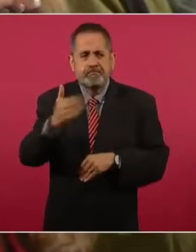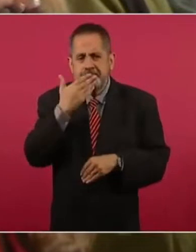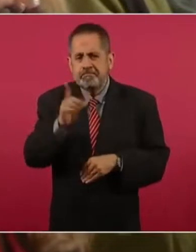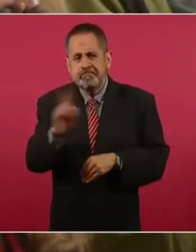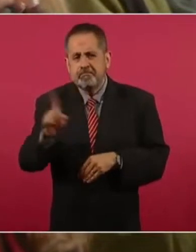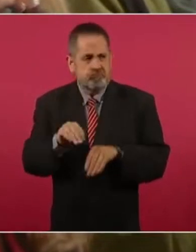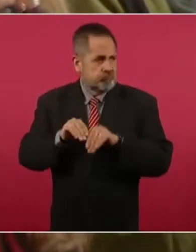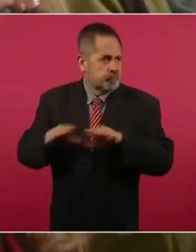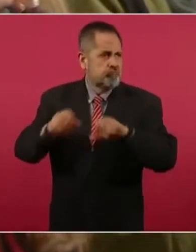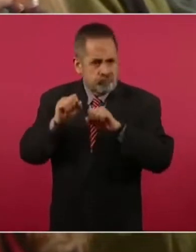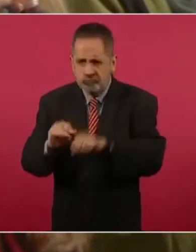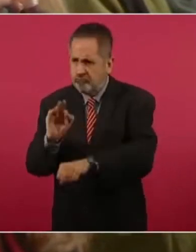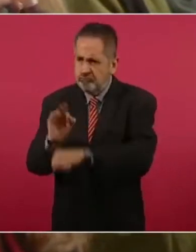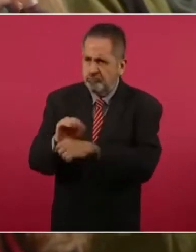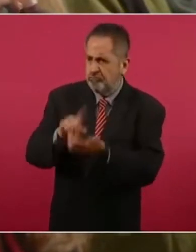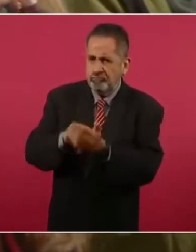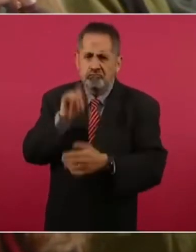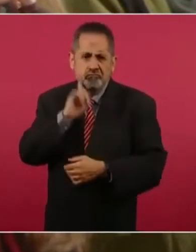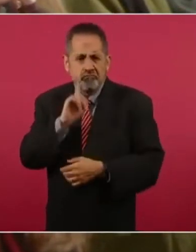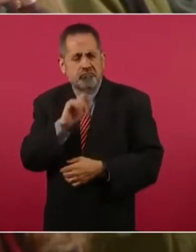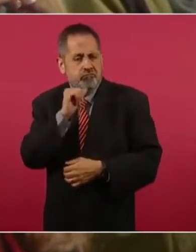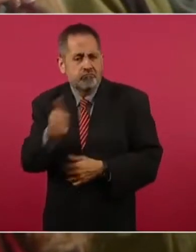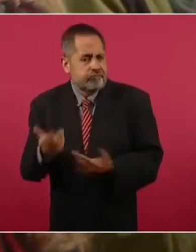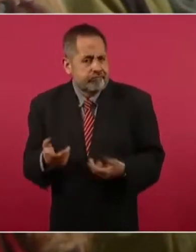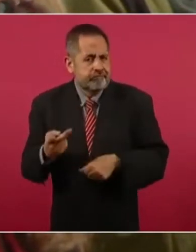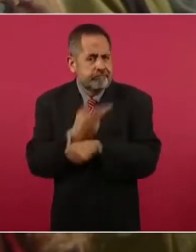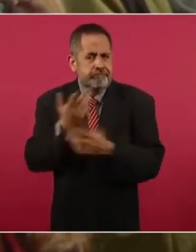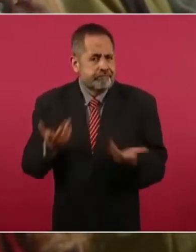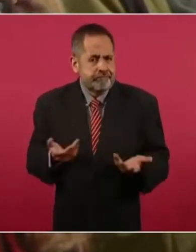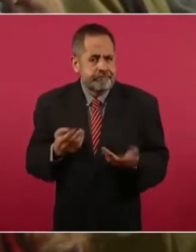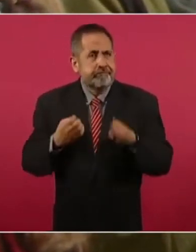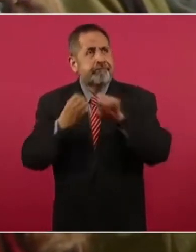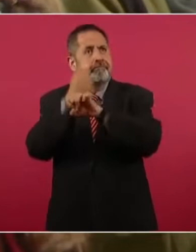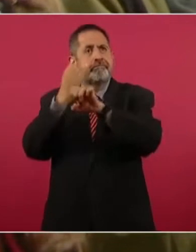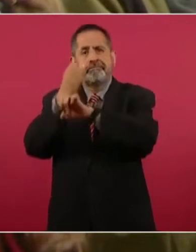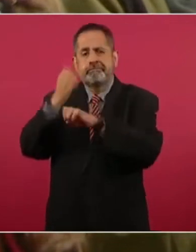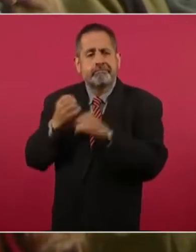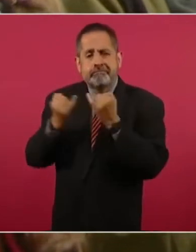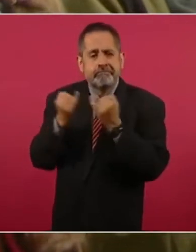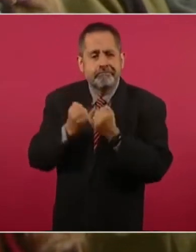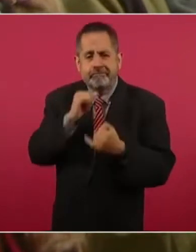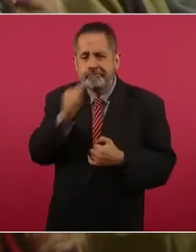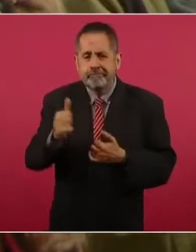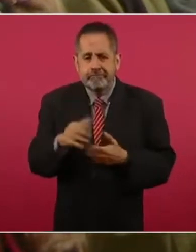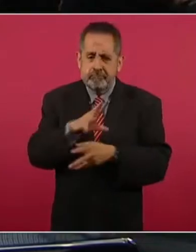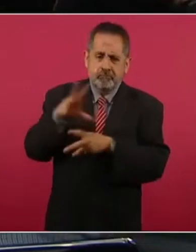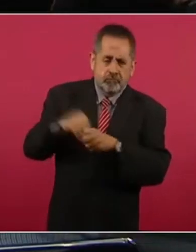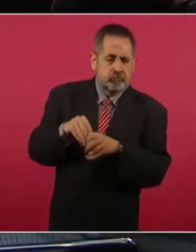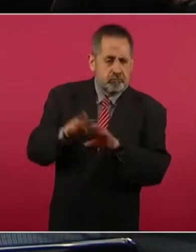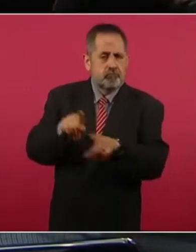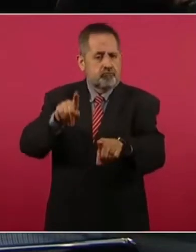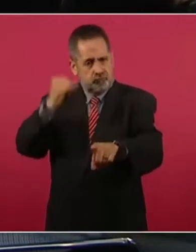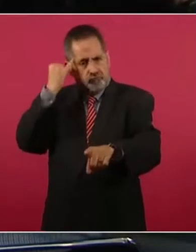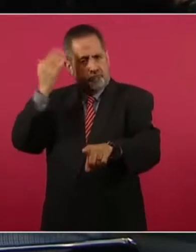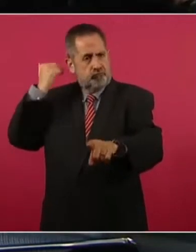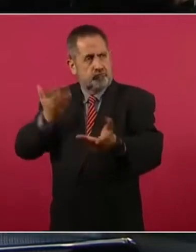y expandir, cuáles fueron las causas para que los estados no pudieran retomarlo de manera total, como usted lo había